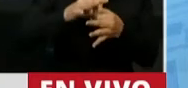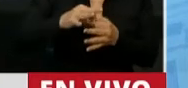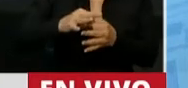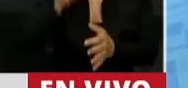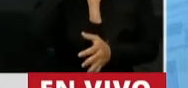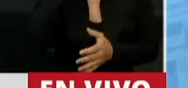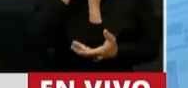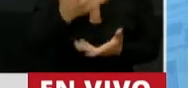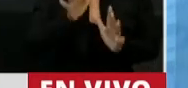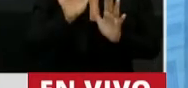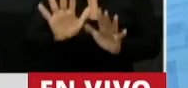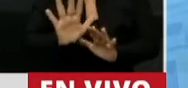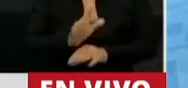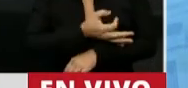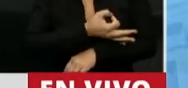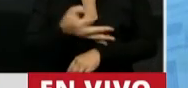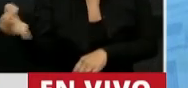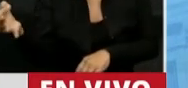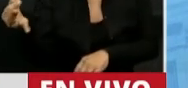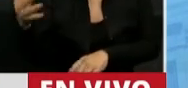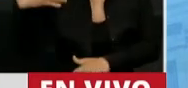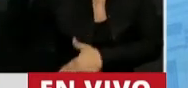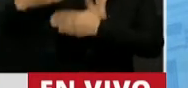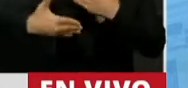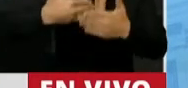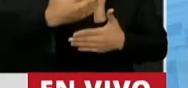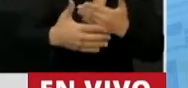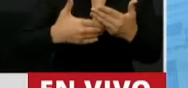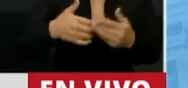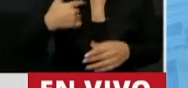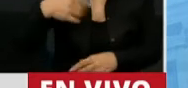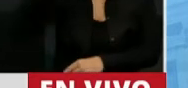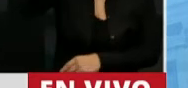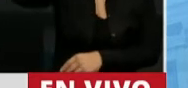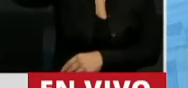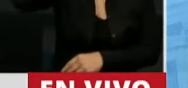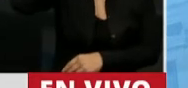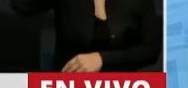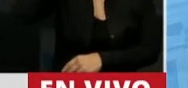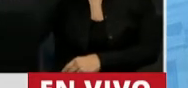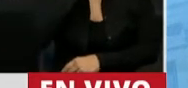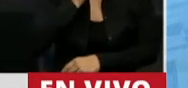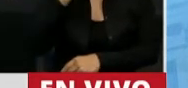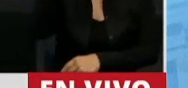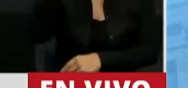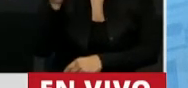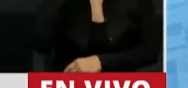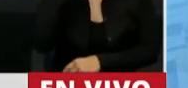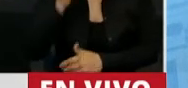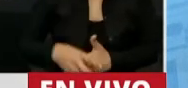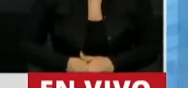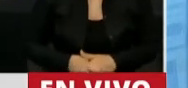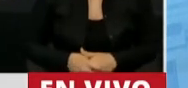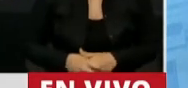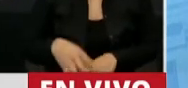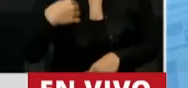probó como nadie en la contemporaneidad. Me quedo con el buen Maradona. Mi club estuvo en un tris de